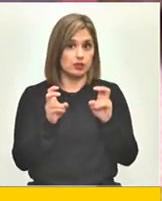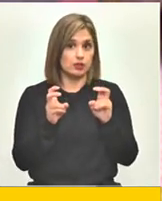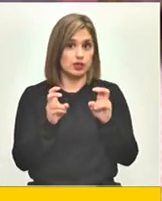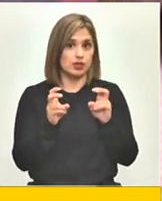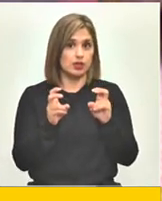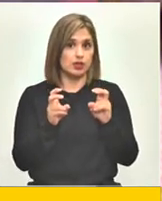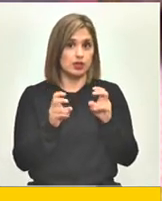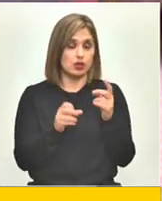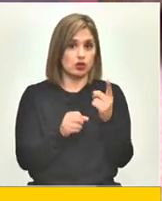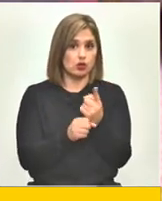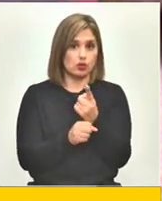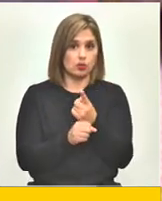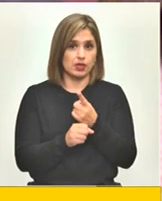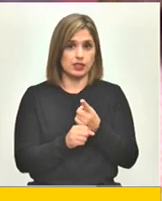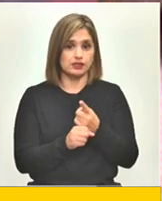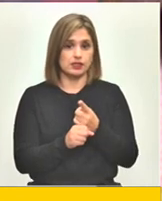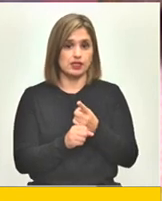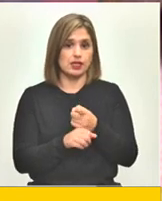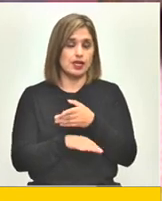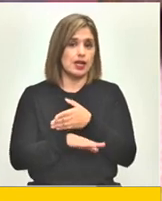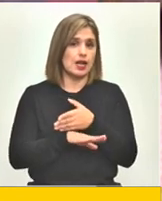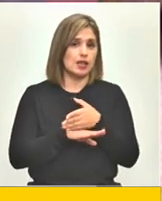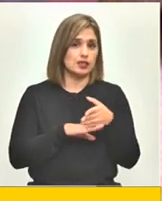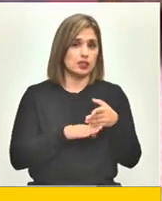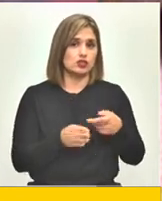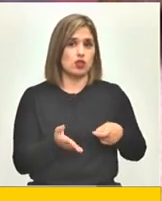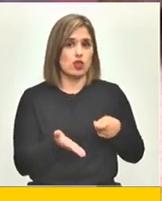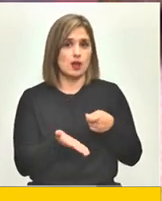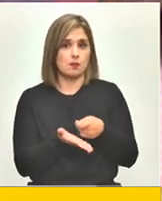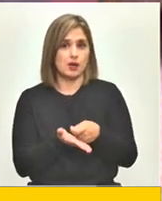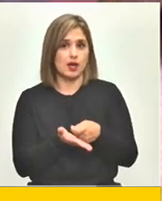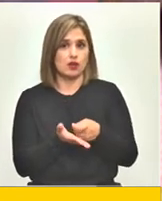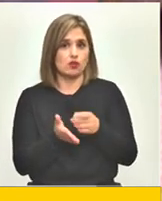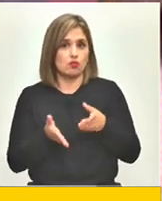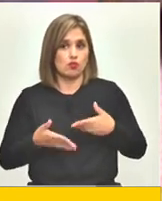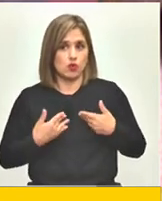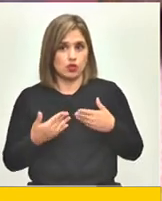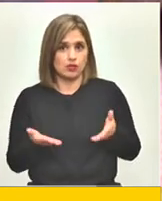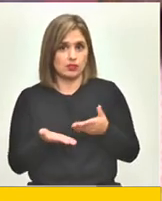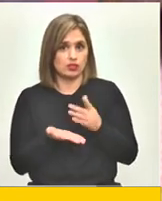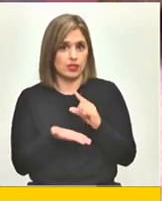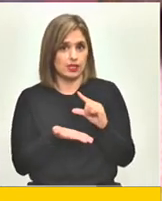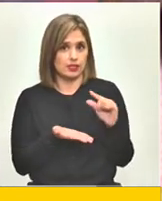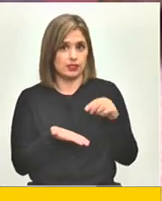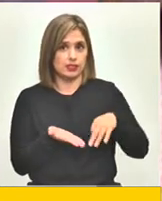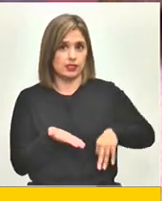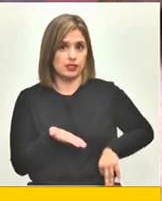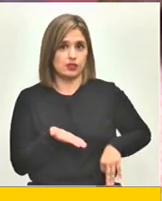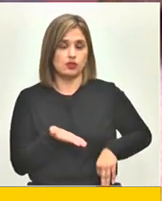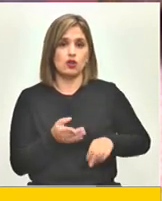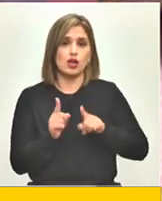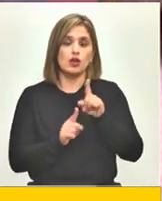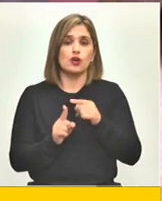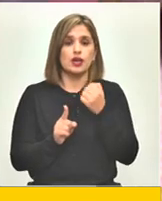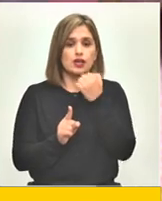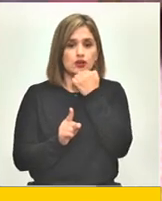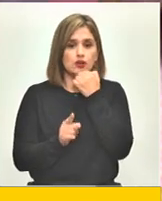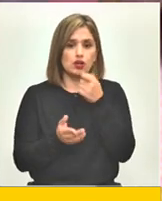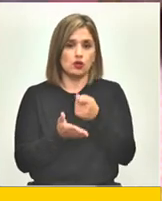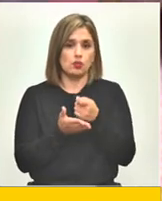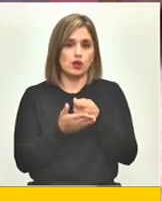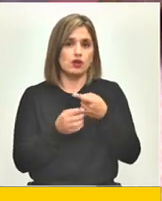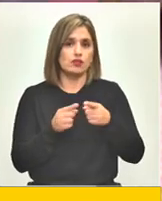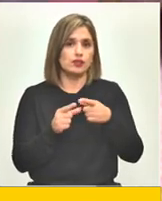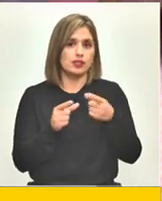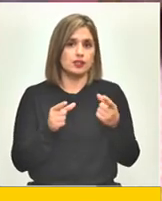tratando están el retraso del pago del incentivo al retiro además de diversos errores en los pagos de distintos